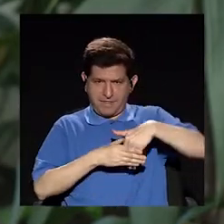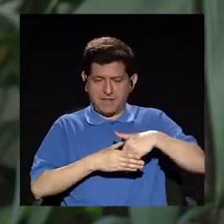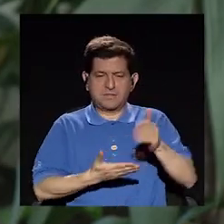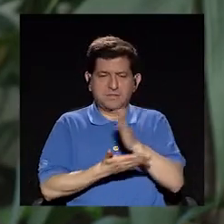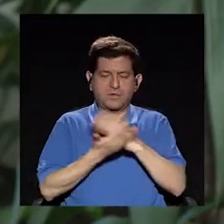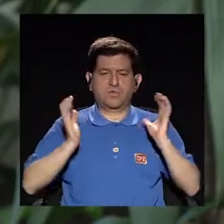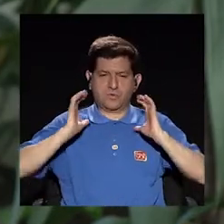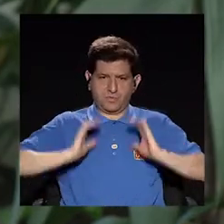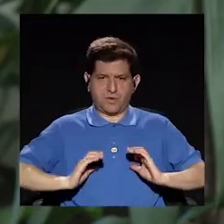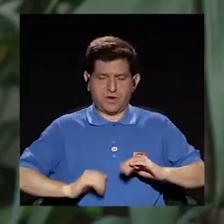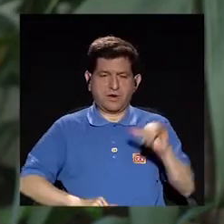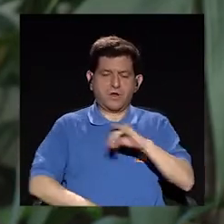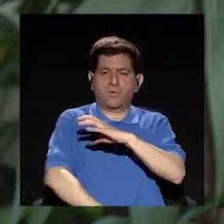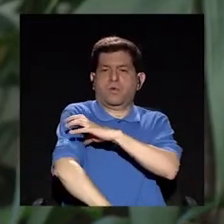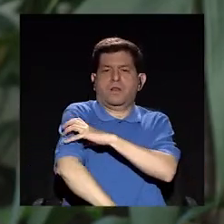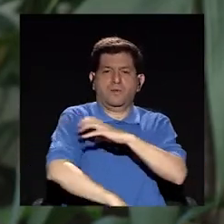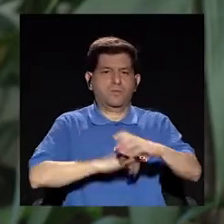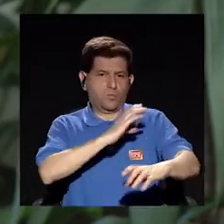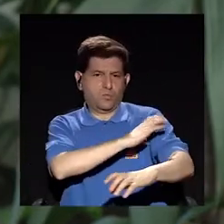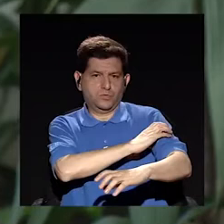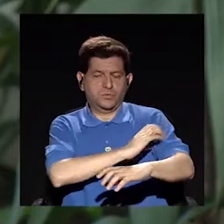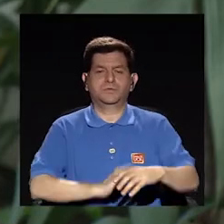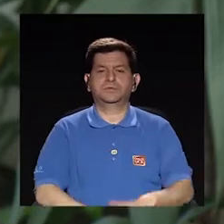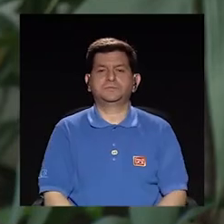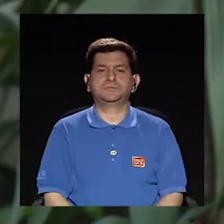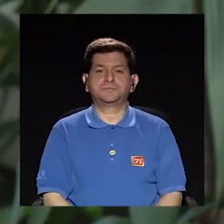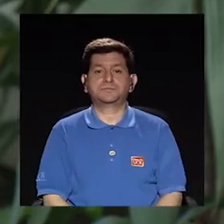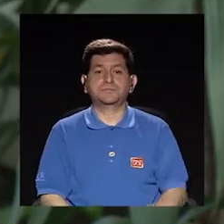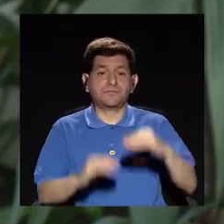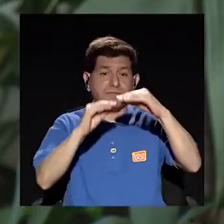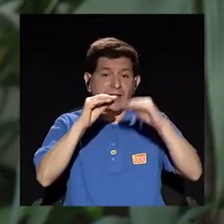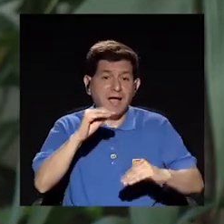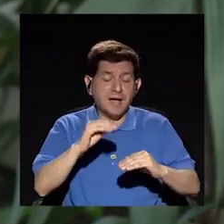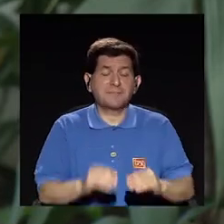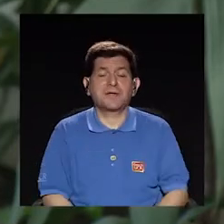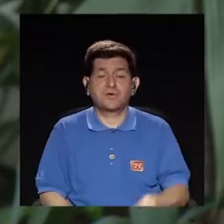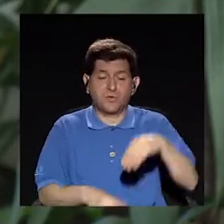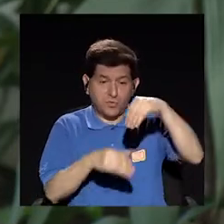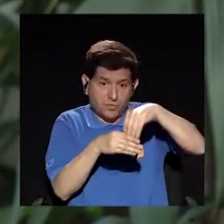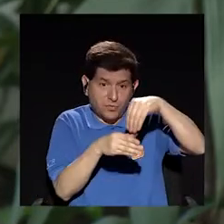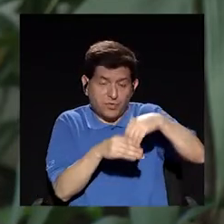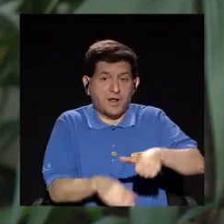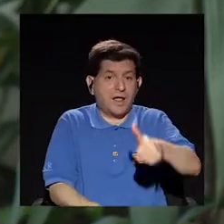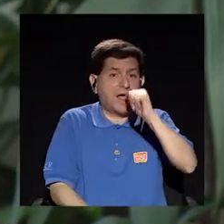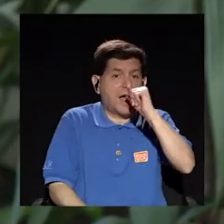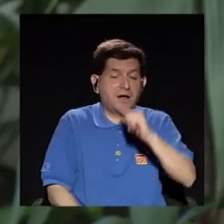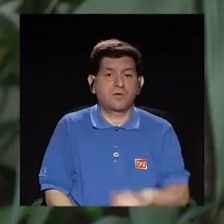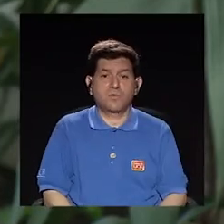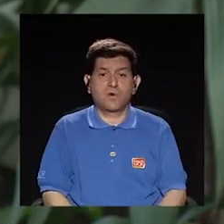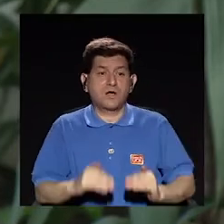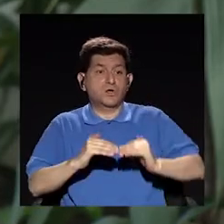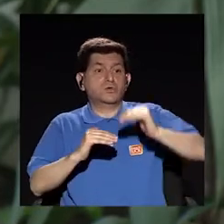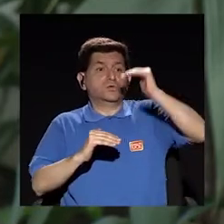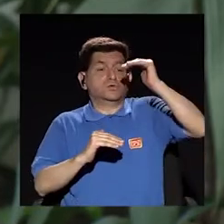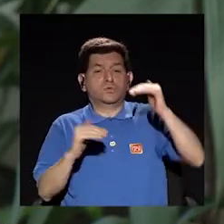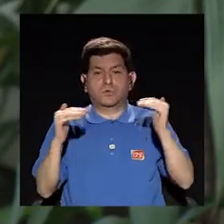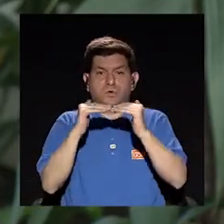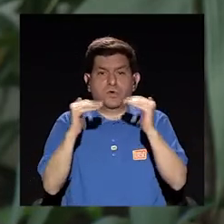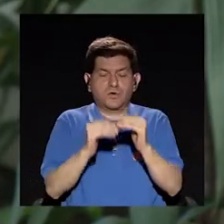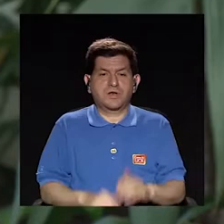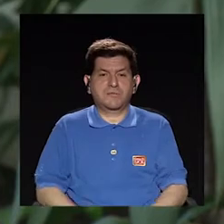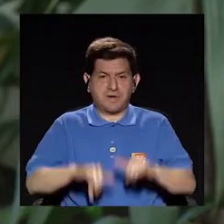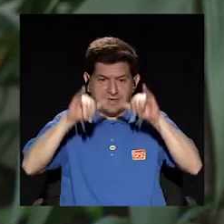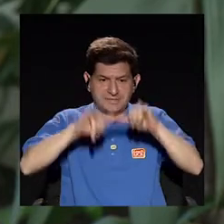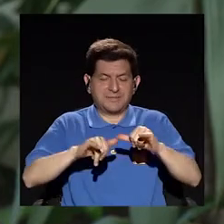nuestros órganos, la que está en nuestros músculos. Entonces, a menor concentración de agua en el cuerpo, mayor es el nivel